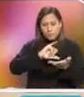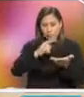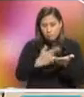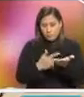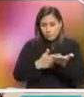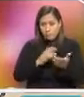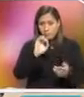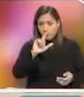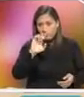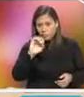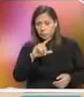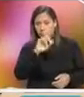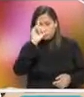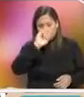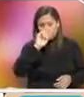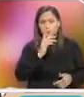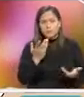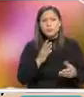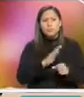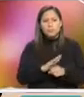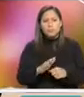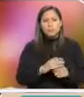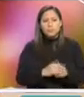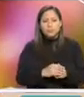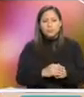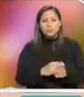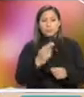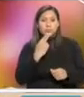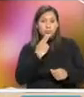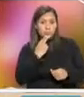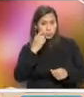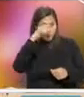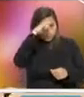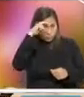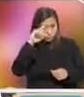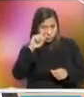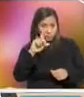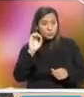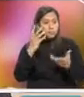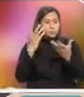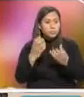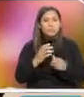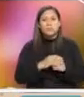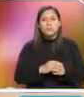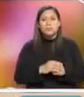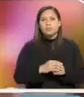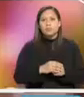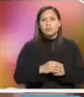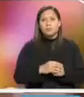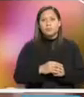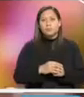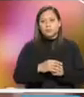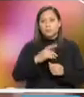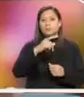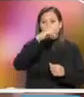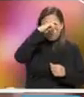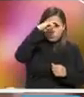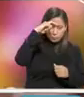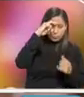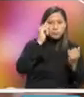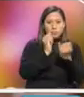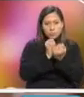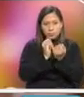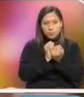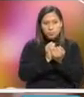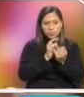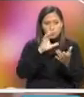específicamente, ¿qué recomiendas tú? ¿Que se utilice en cabello húmedo o en cabello seco? Yo recomiendo que se utilice en cabello húmedo